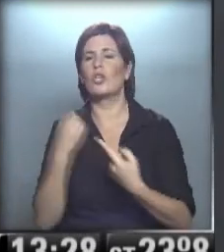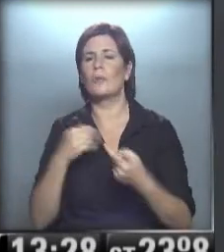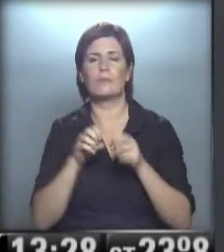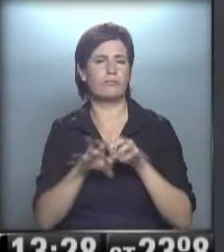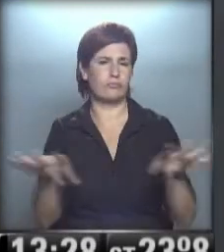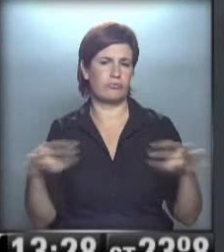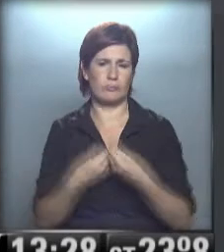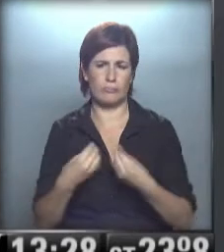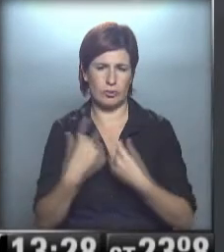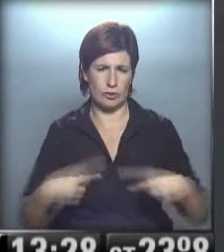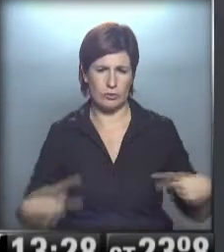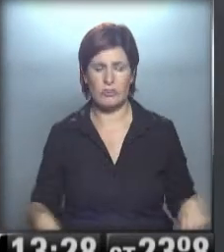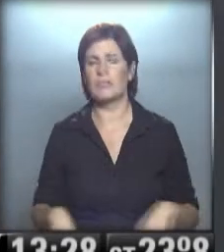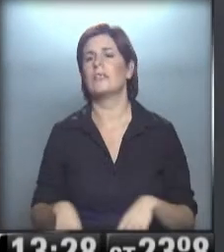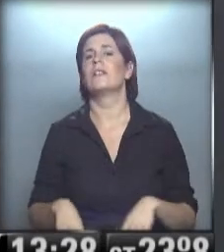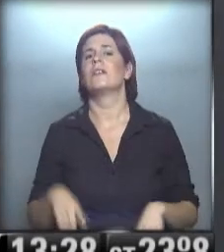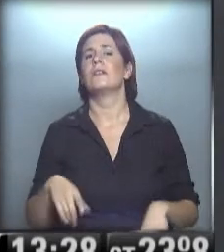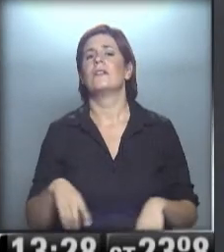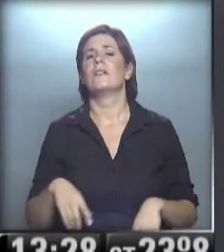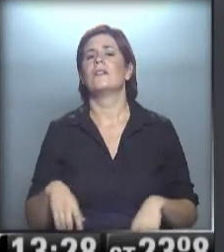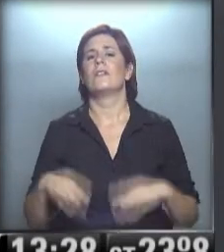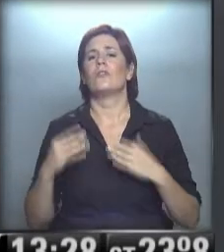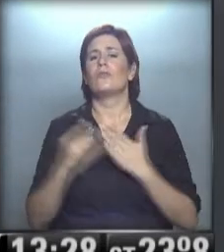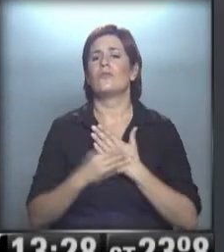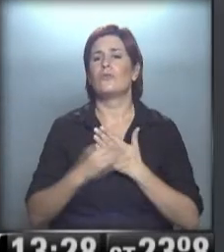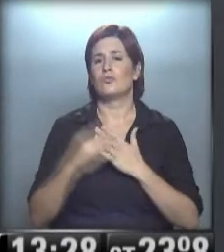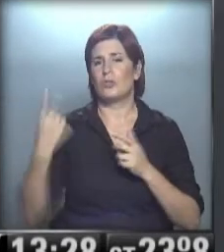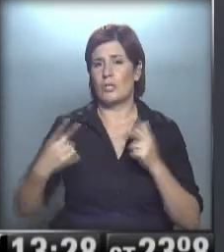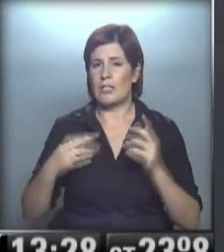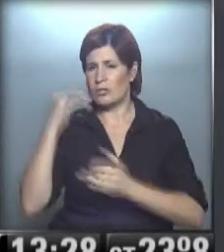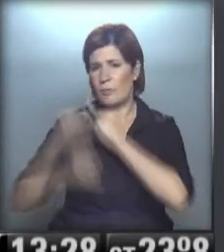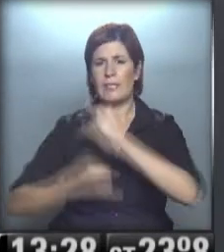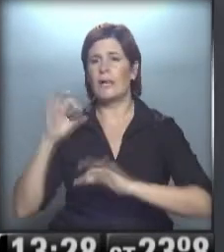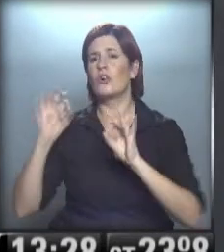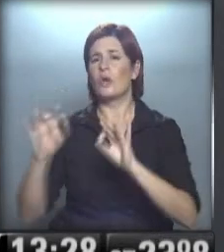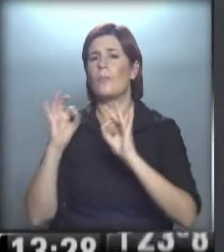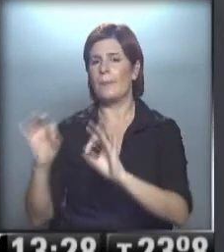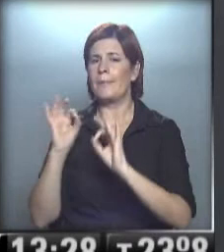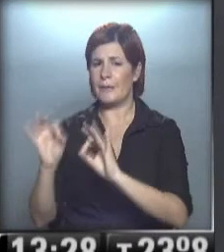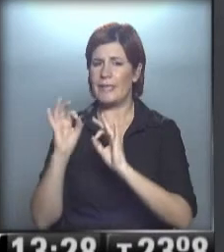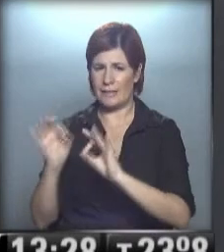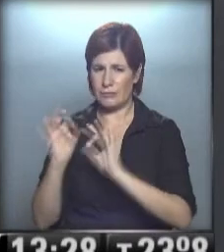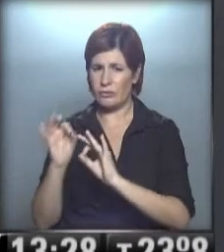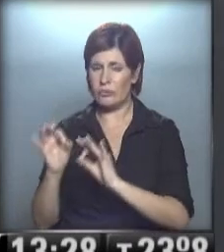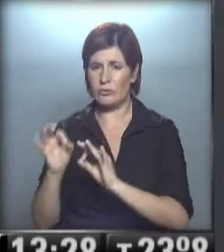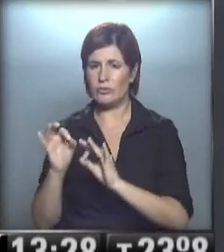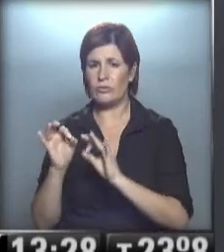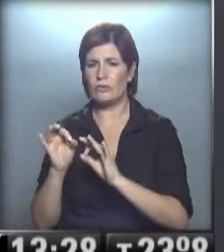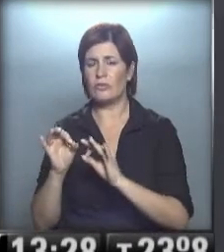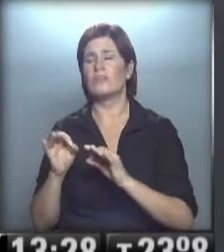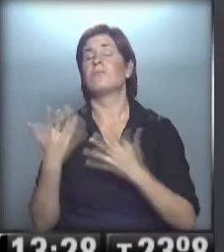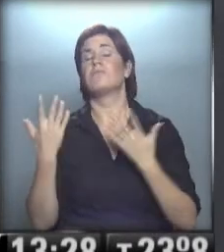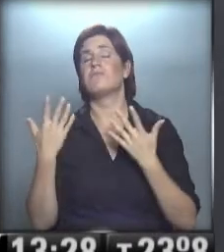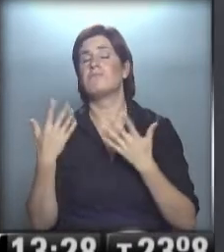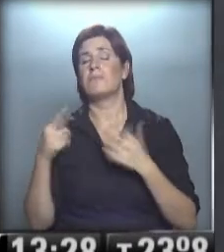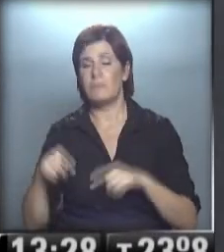explicaciones emanadas de los funcionarios ha sido muy profunda directa y esto permitirá de un modo